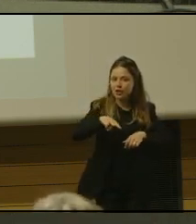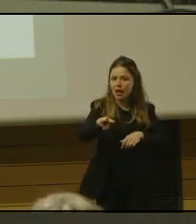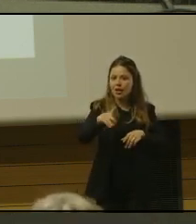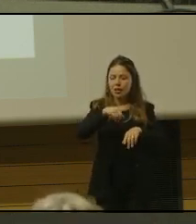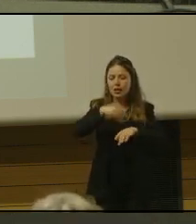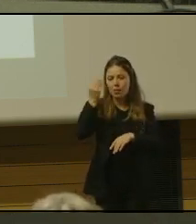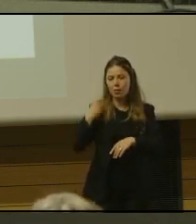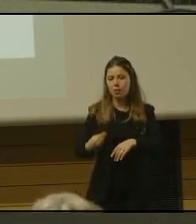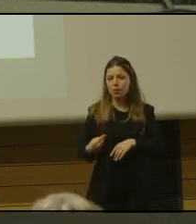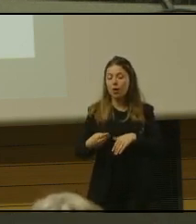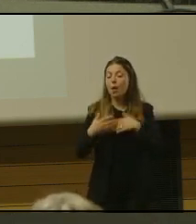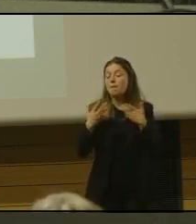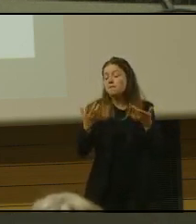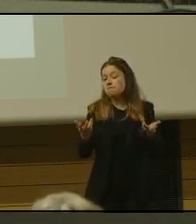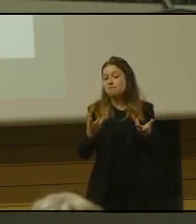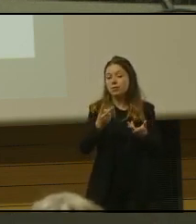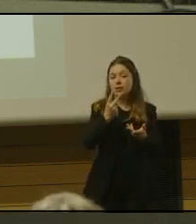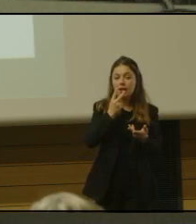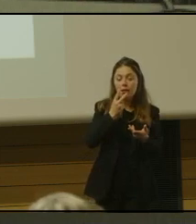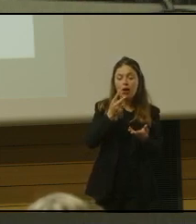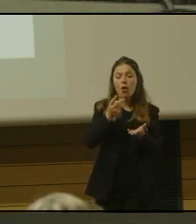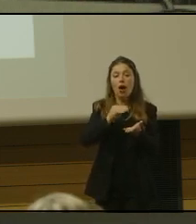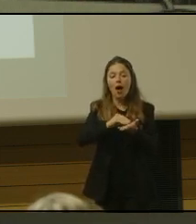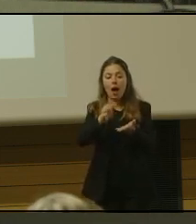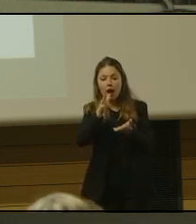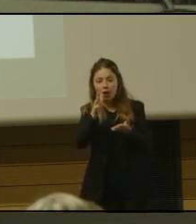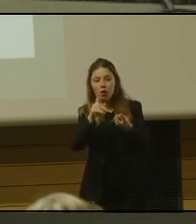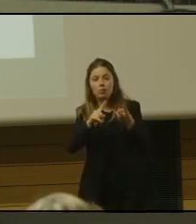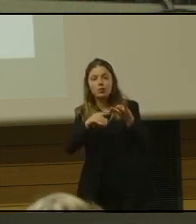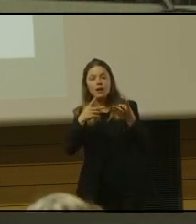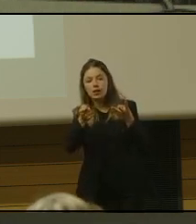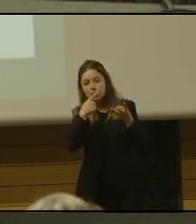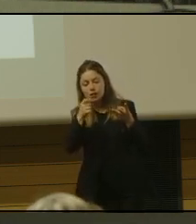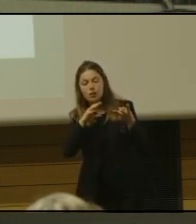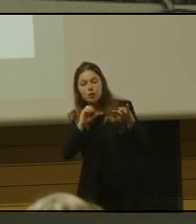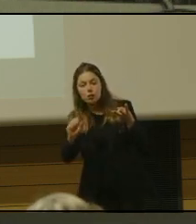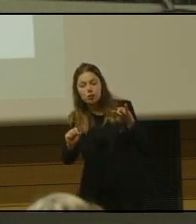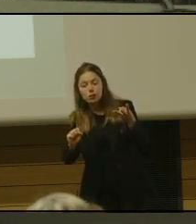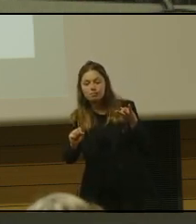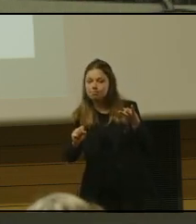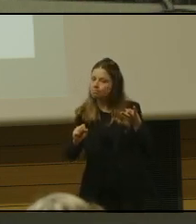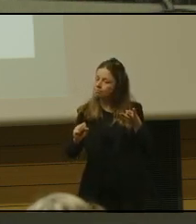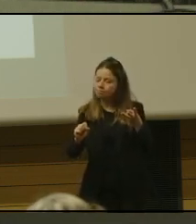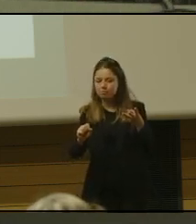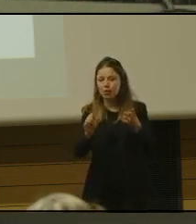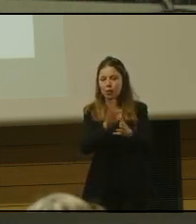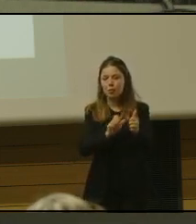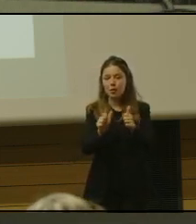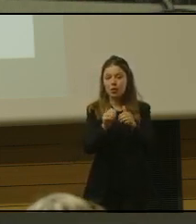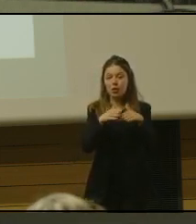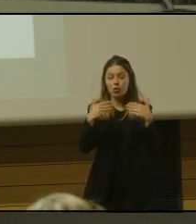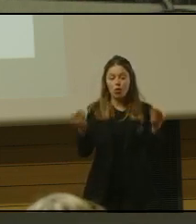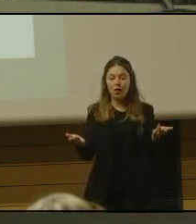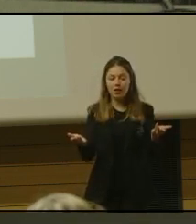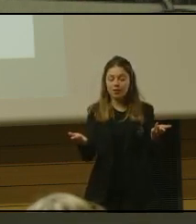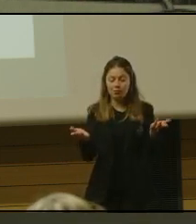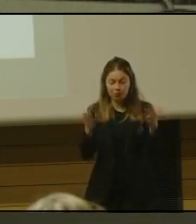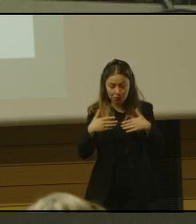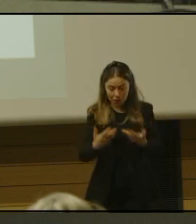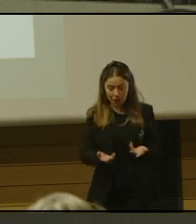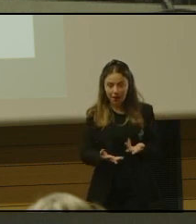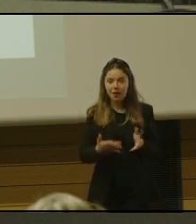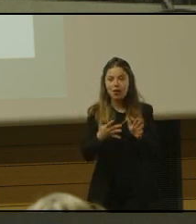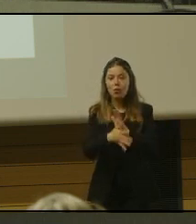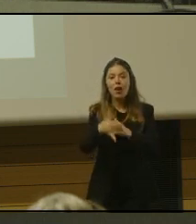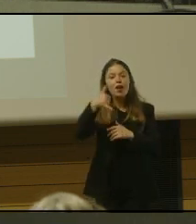bueno, pues si tienes que trabajar en tabaco, en alcohol y en adicciones sin sustancia, hombre, pues no tienes que priorizarlos. Si son factores de riesgo